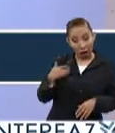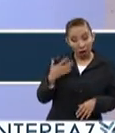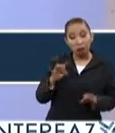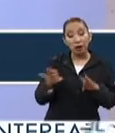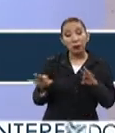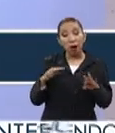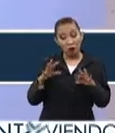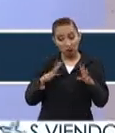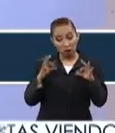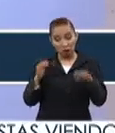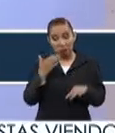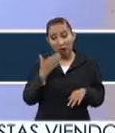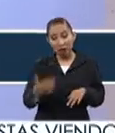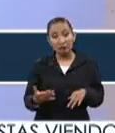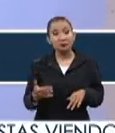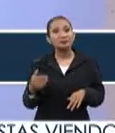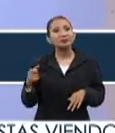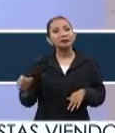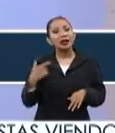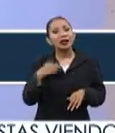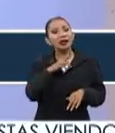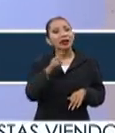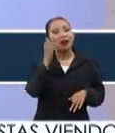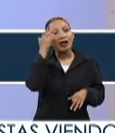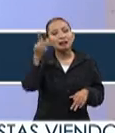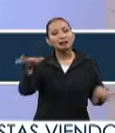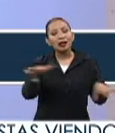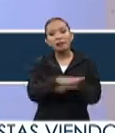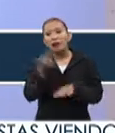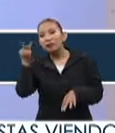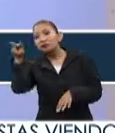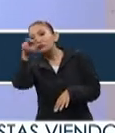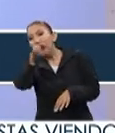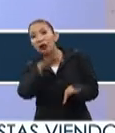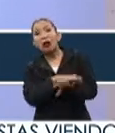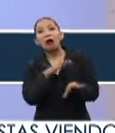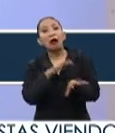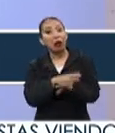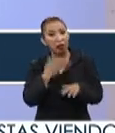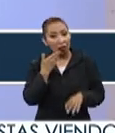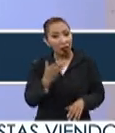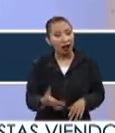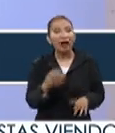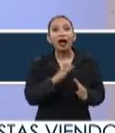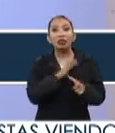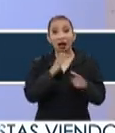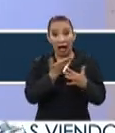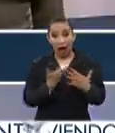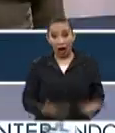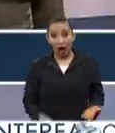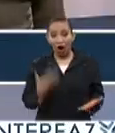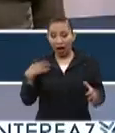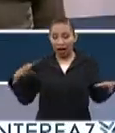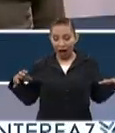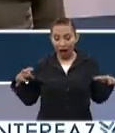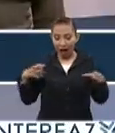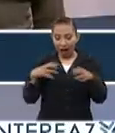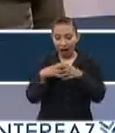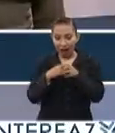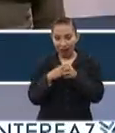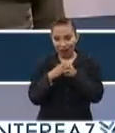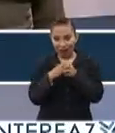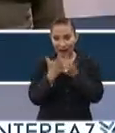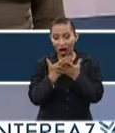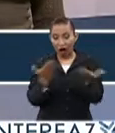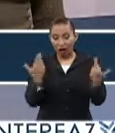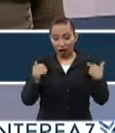nuestra labor como fundación, ¿sí? Y reconoce los cambios que hemos generado en las personas. Entonces, ahora nos fusionamos y nosotros